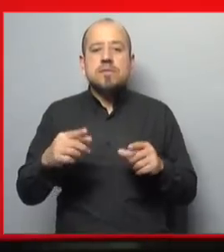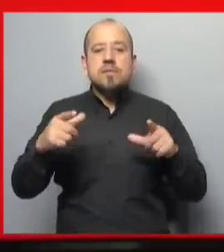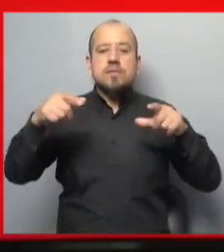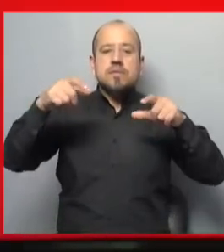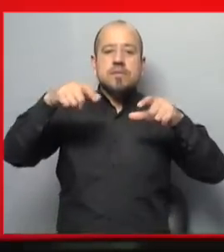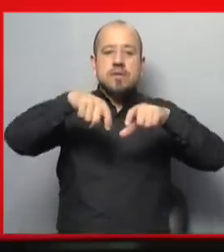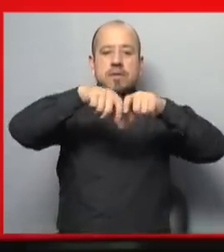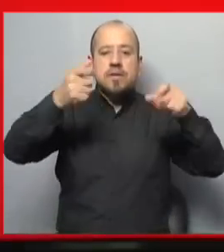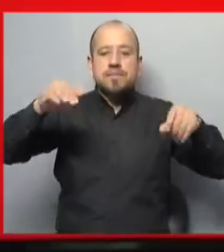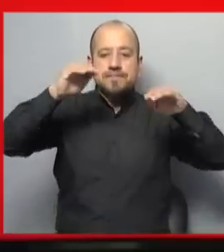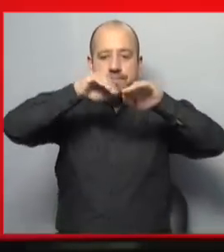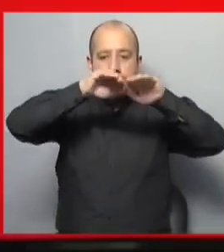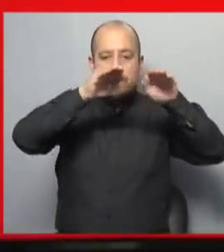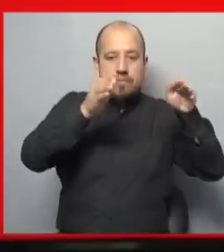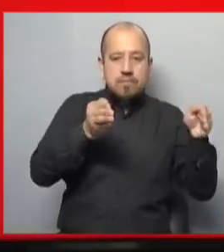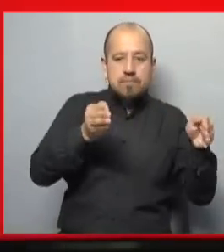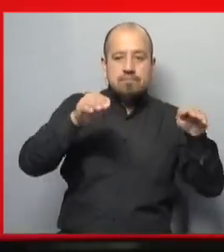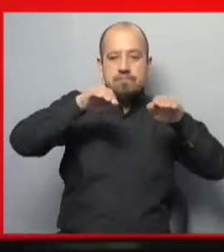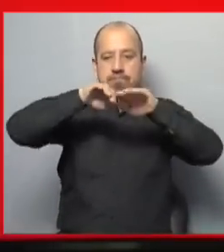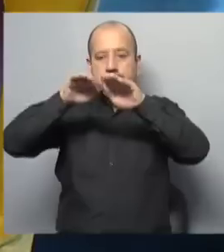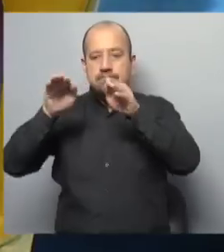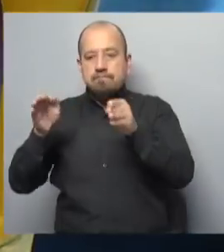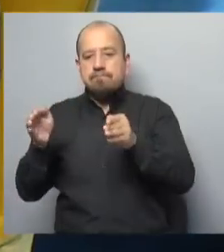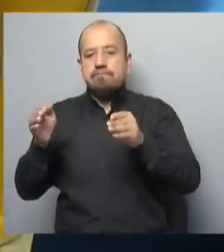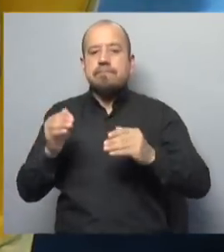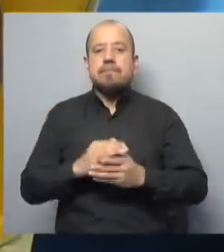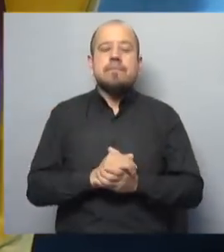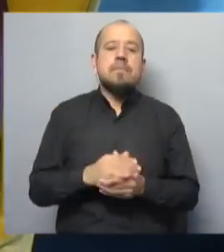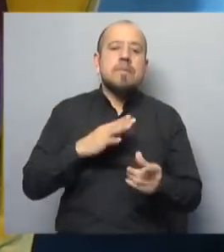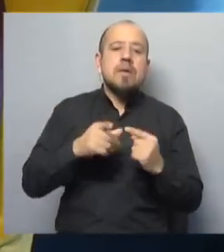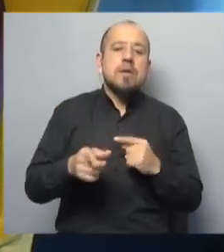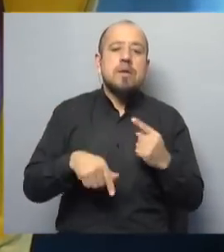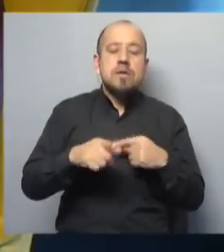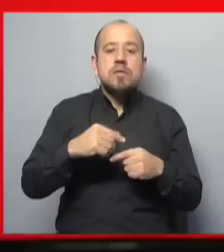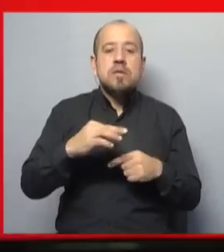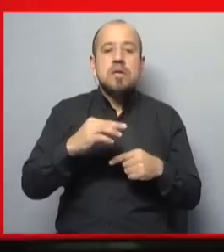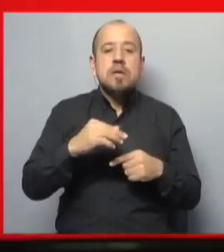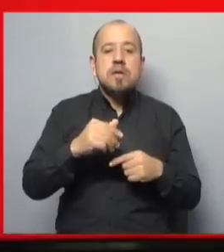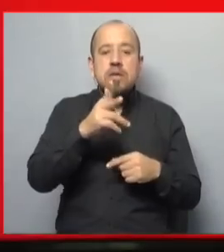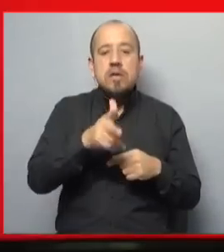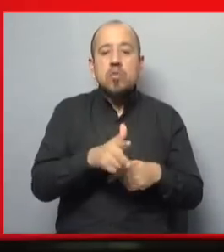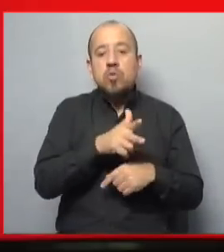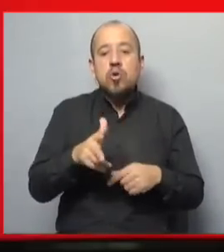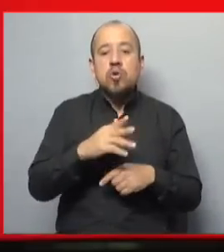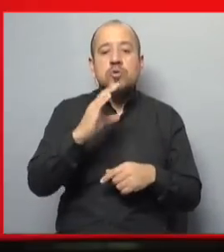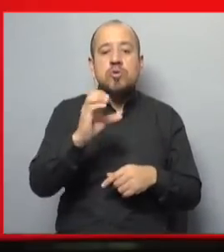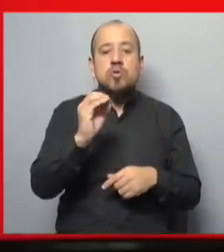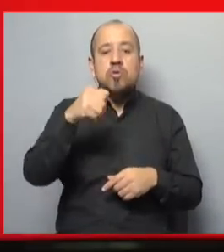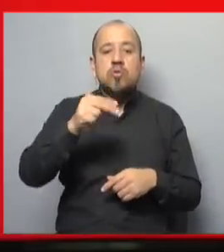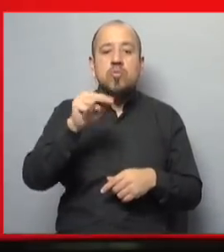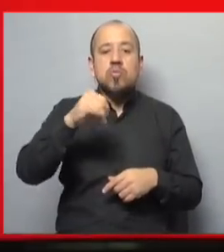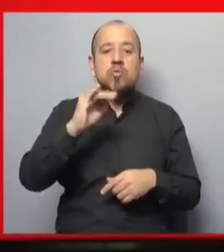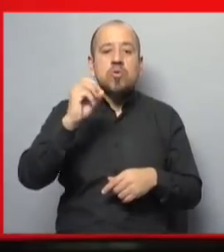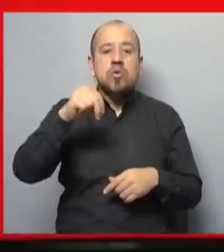formado determinada manera está muy bonito me dijiste tomaste la comunión a lindsay en realidad no mi hermano mis